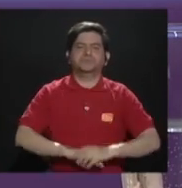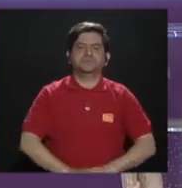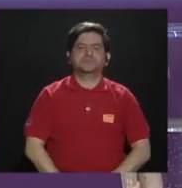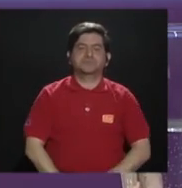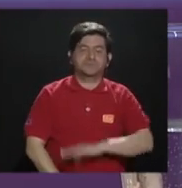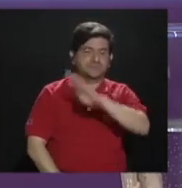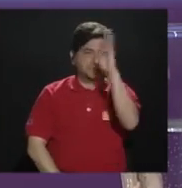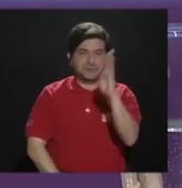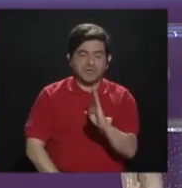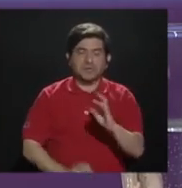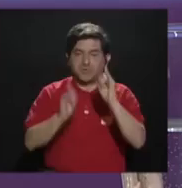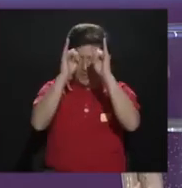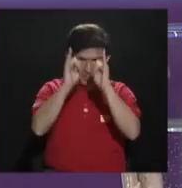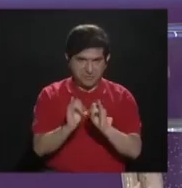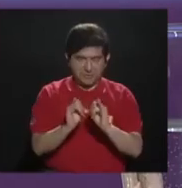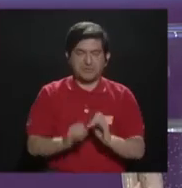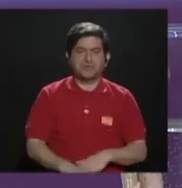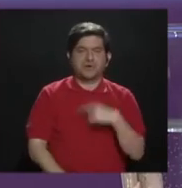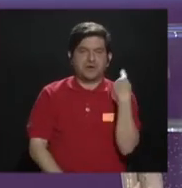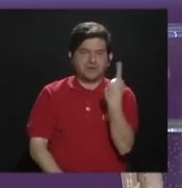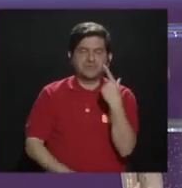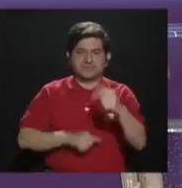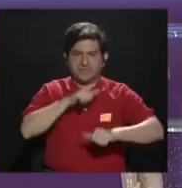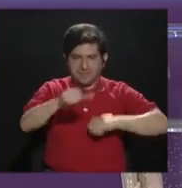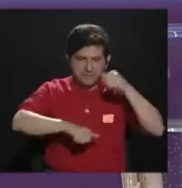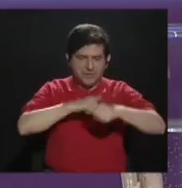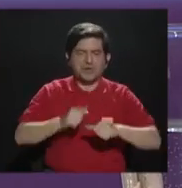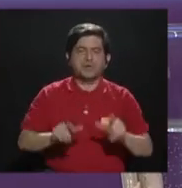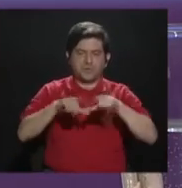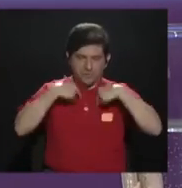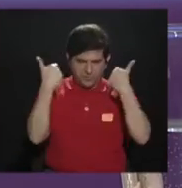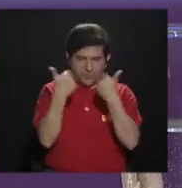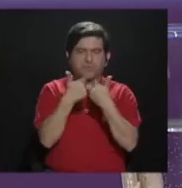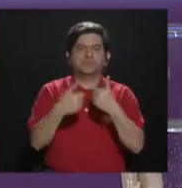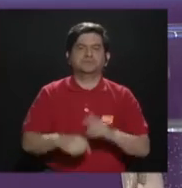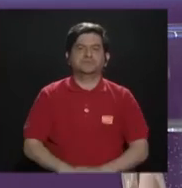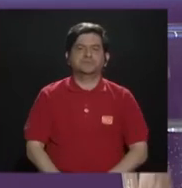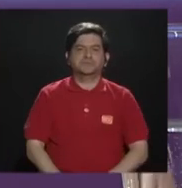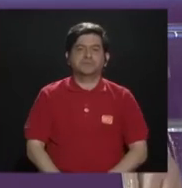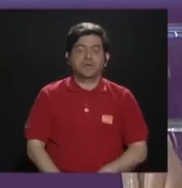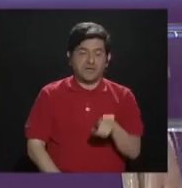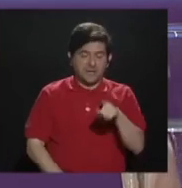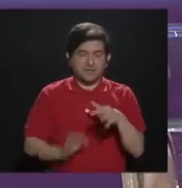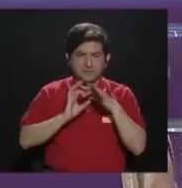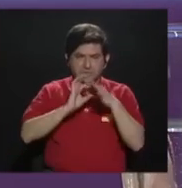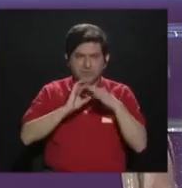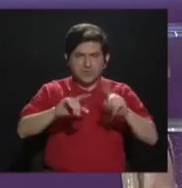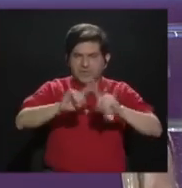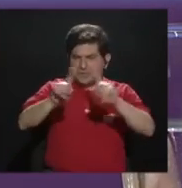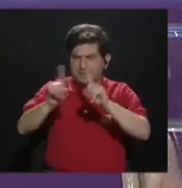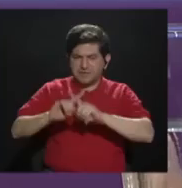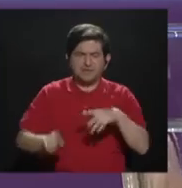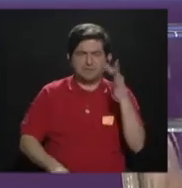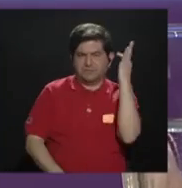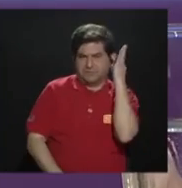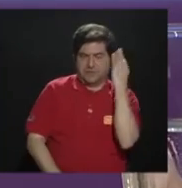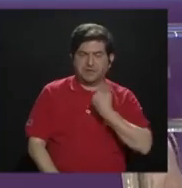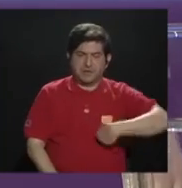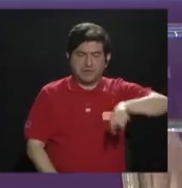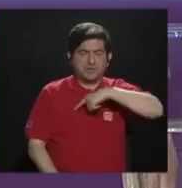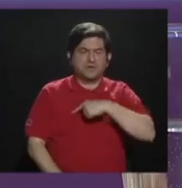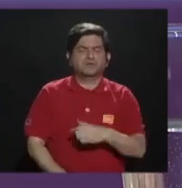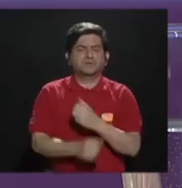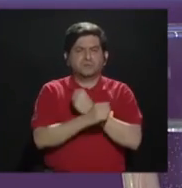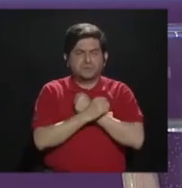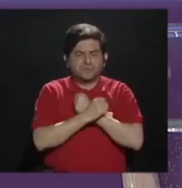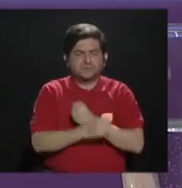que nunca es individual, que siempre es una lucha colectiva, que siempre es una lucha codo a codo con muchas mujeres. Nosotras nos